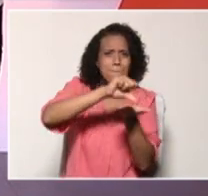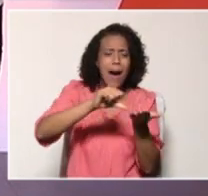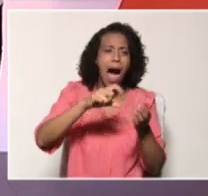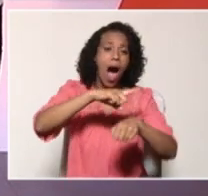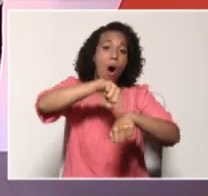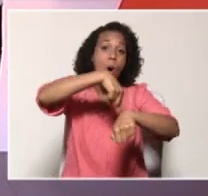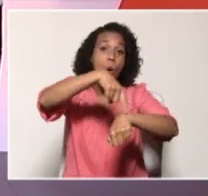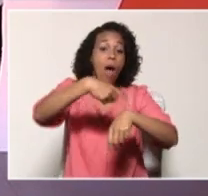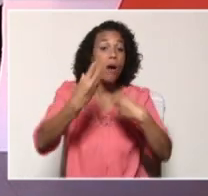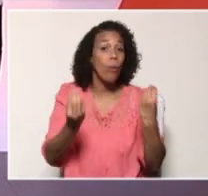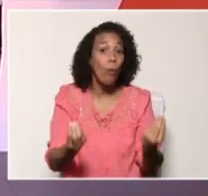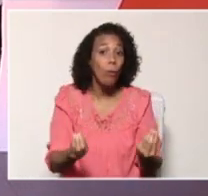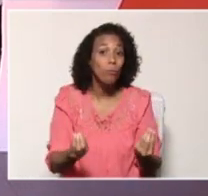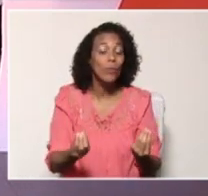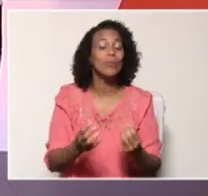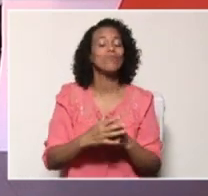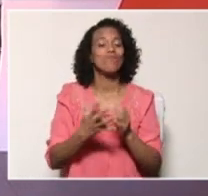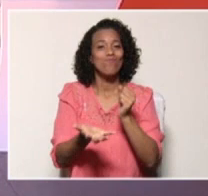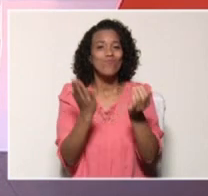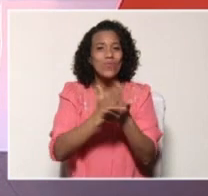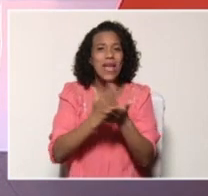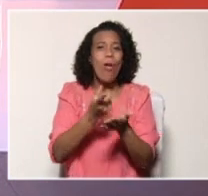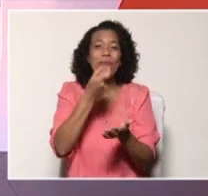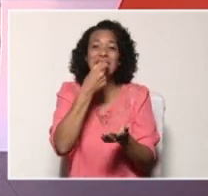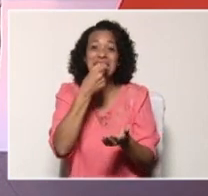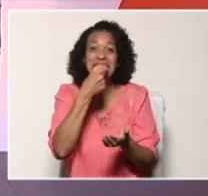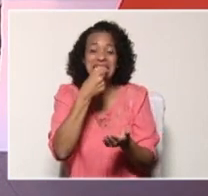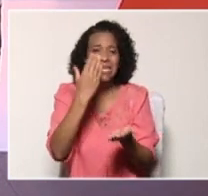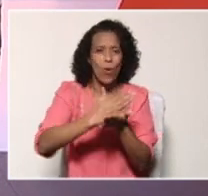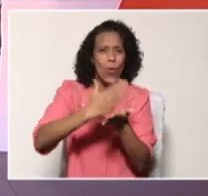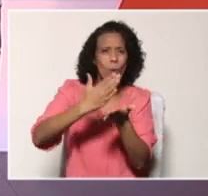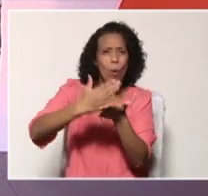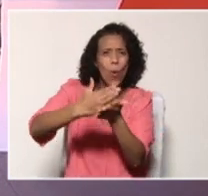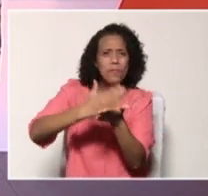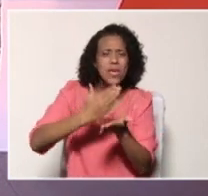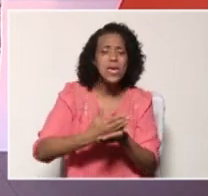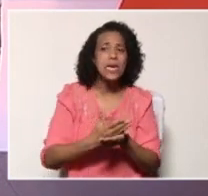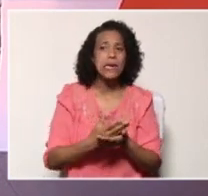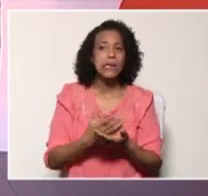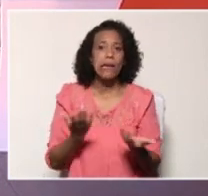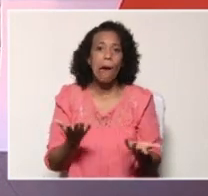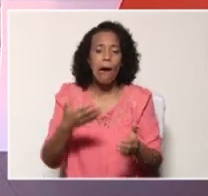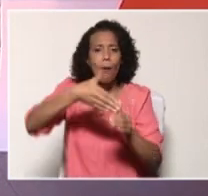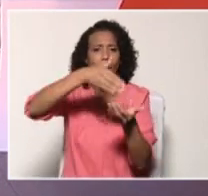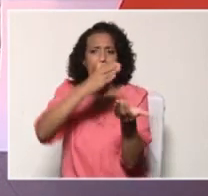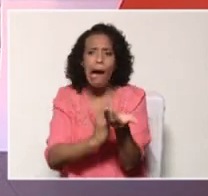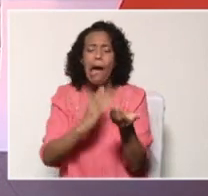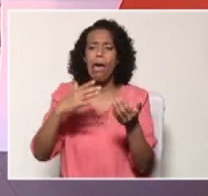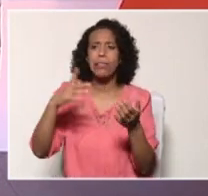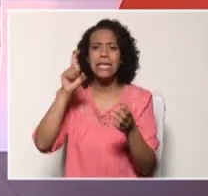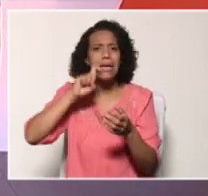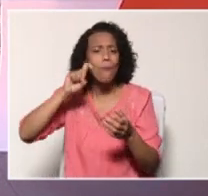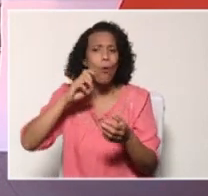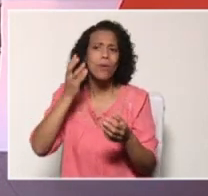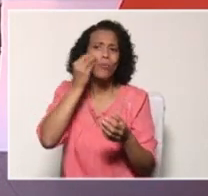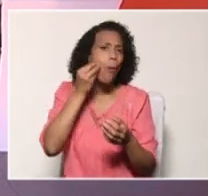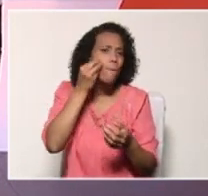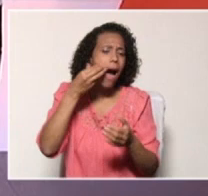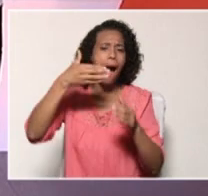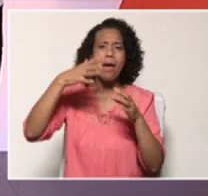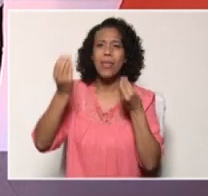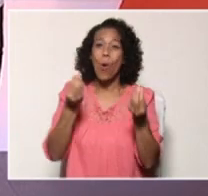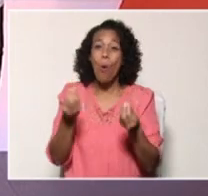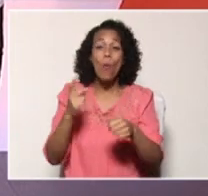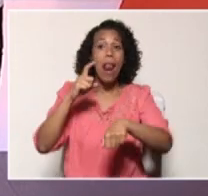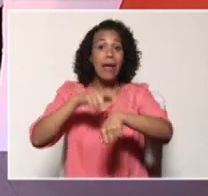bueno, ahí tenemos también los víveres, Inés. Sí. ¿Cómo voy a hacer también este proceso, la selección?